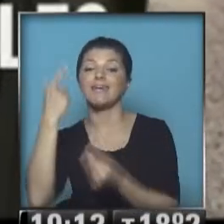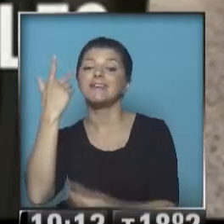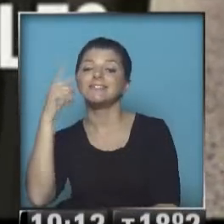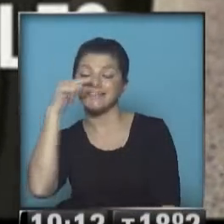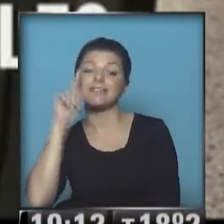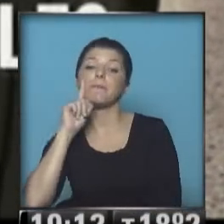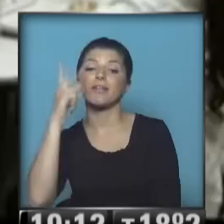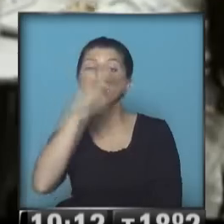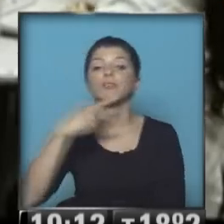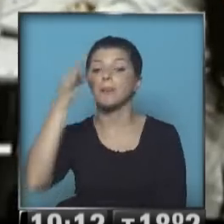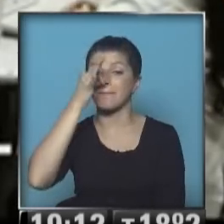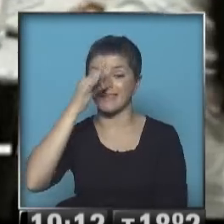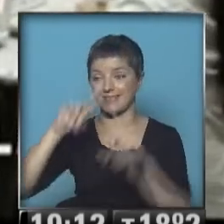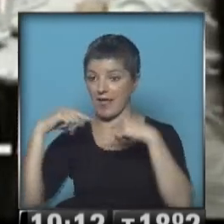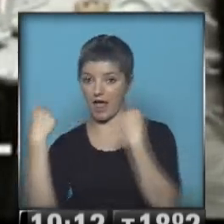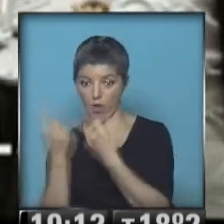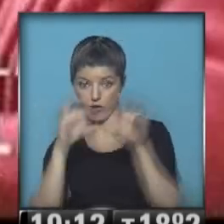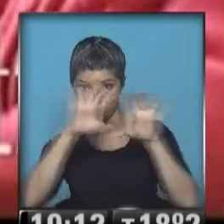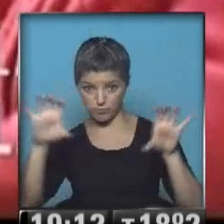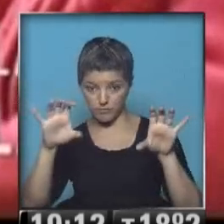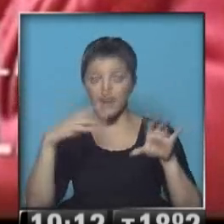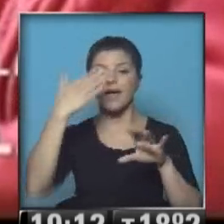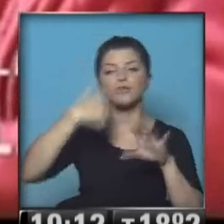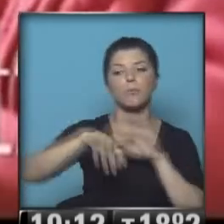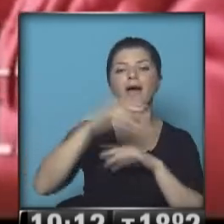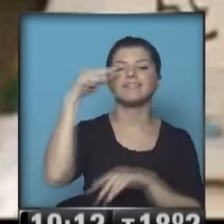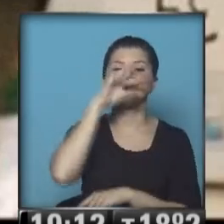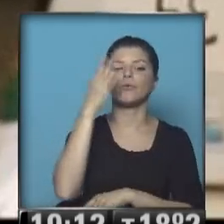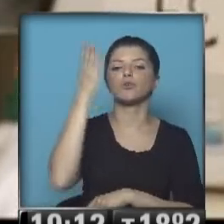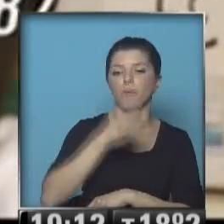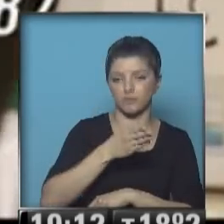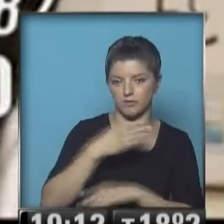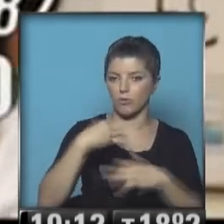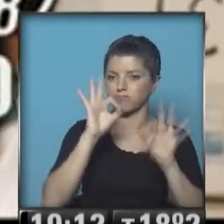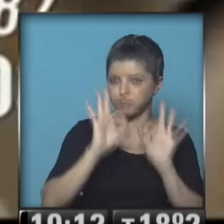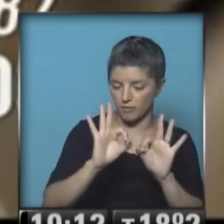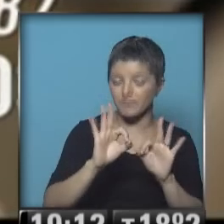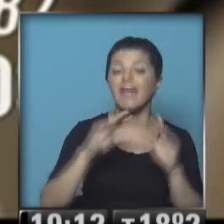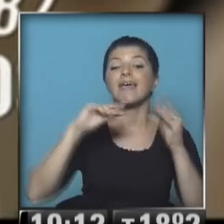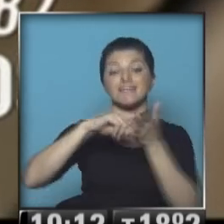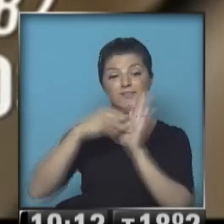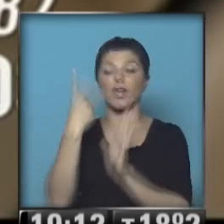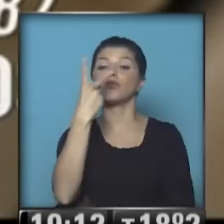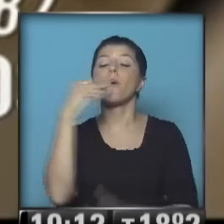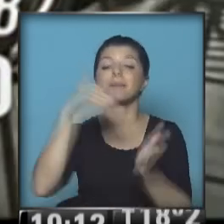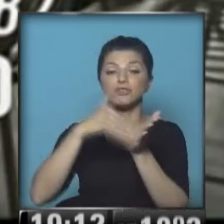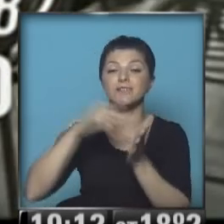digitales móviles cubrirán el 74% de la matrícula actual, alcanzando así a